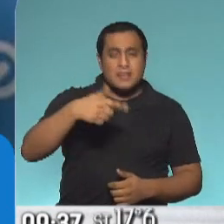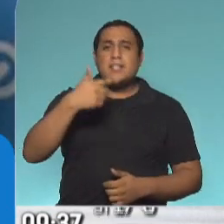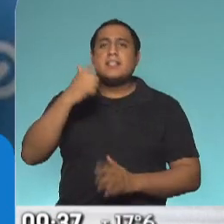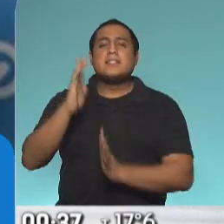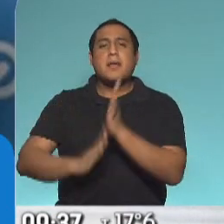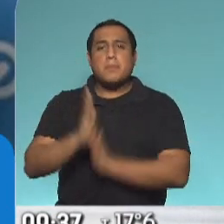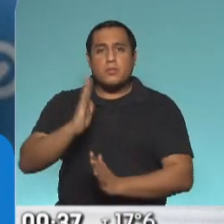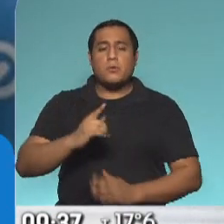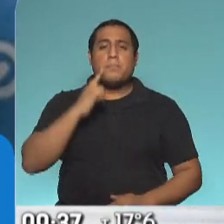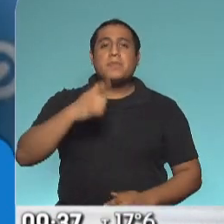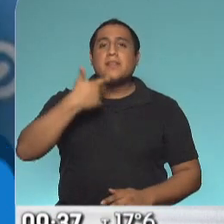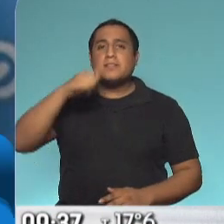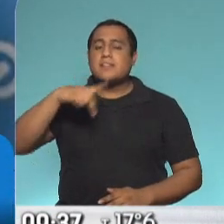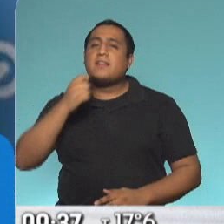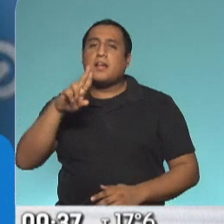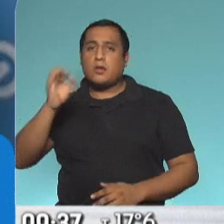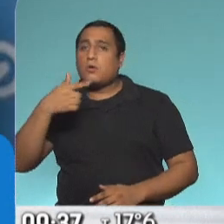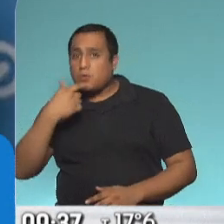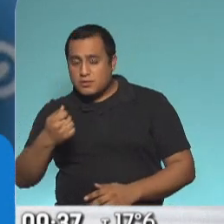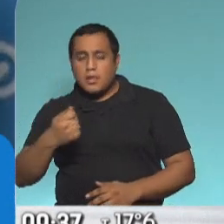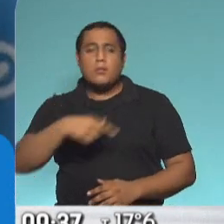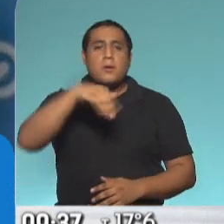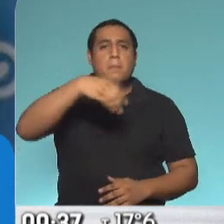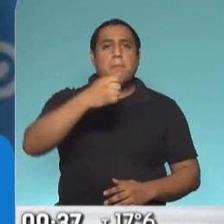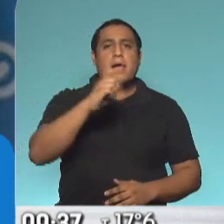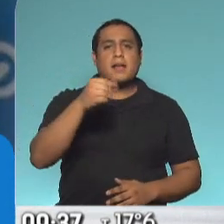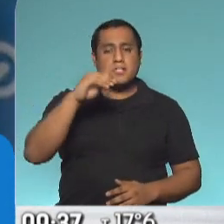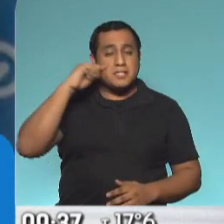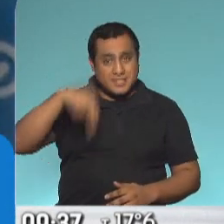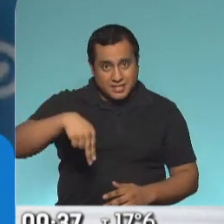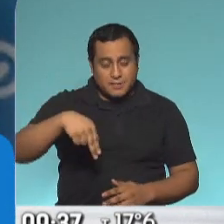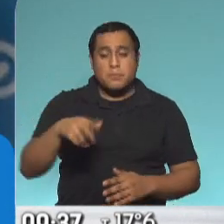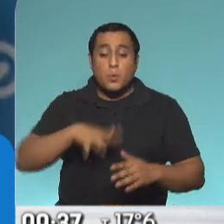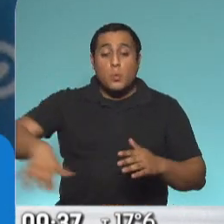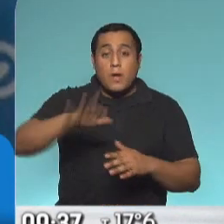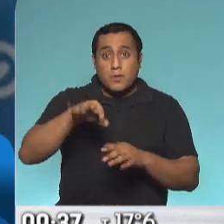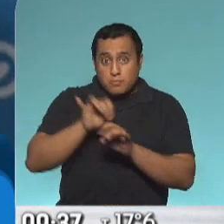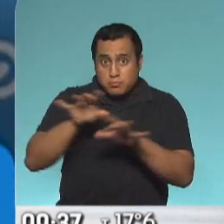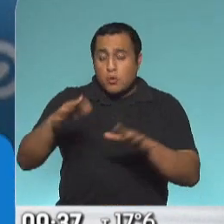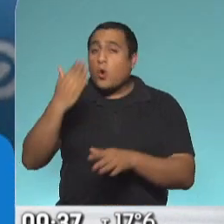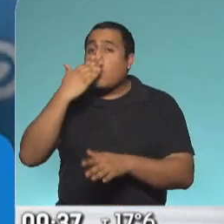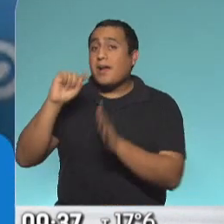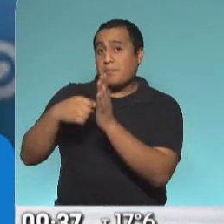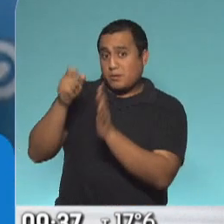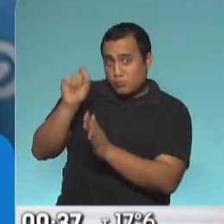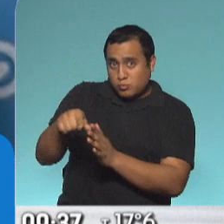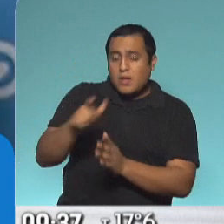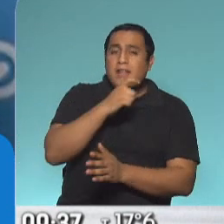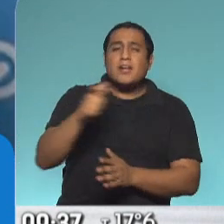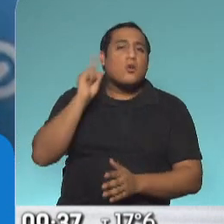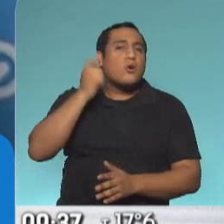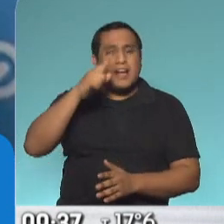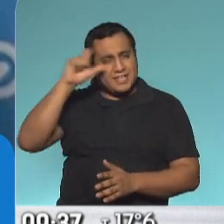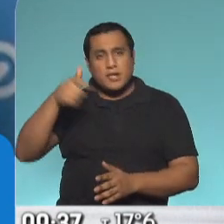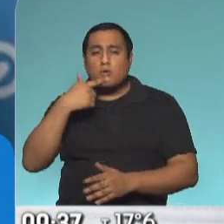pampa en santa rosa- catriló y macachín y se agregan como áreas de transmisión comunitaria córdoba capital río gallegos en